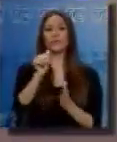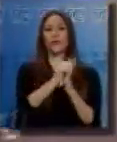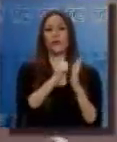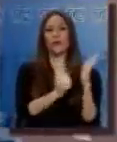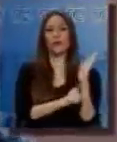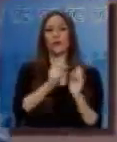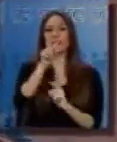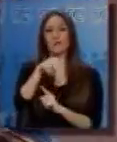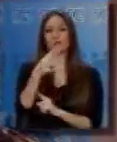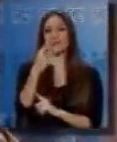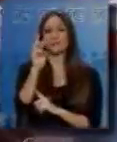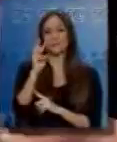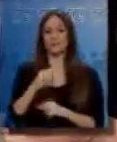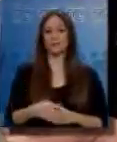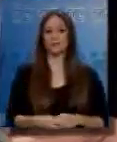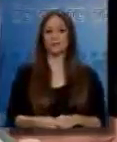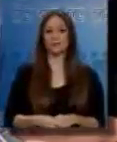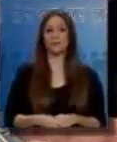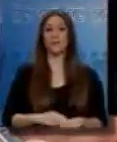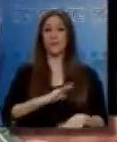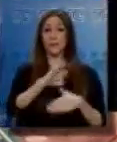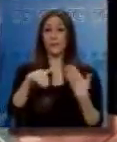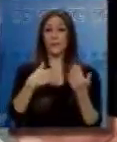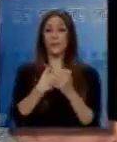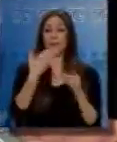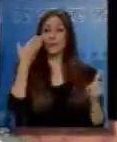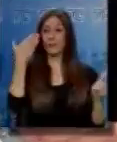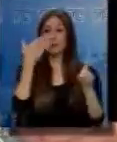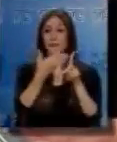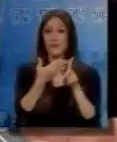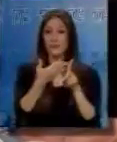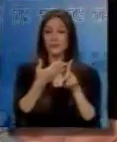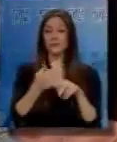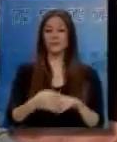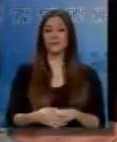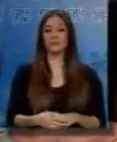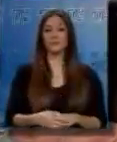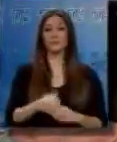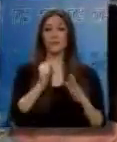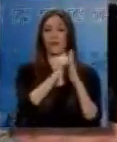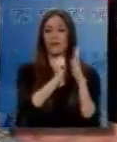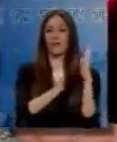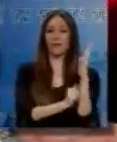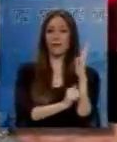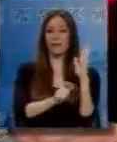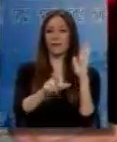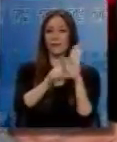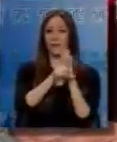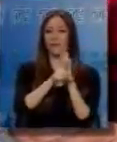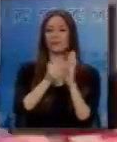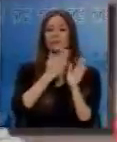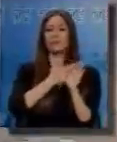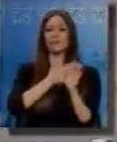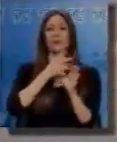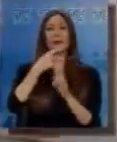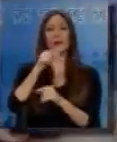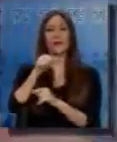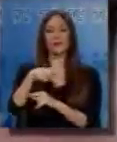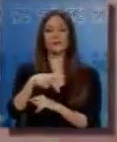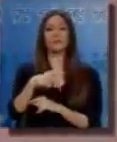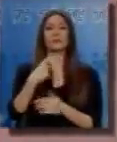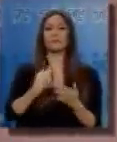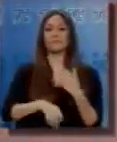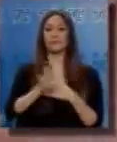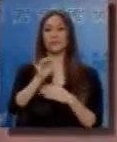para 2016. Todas las metas organizativas, las metas políticas, la agenda legislativa, la agenda de nuestros GATS. Agenda que